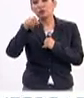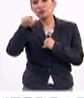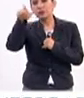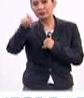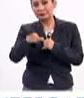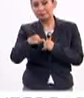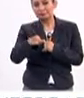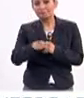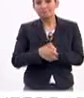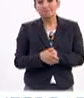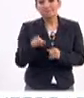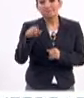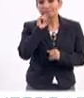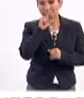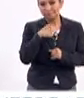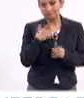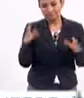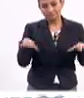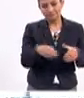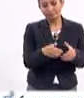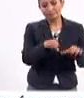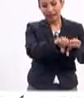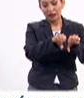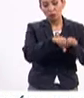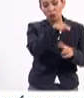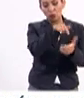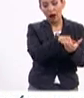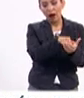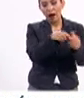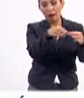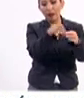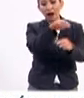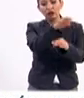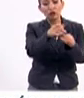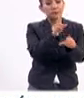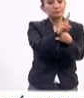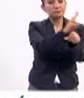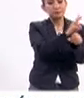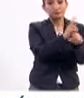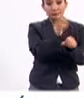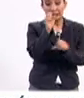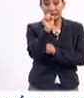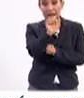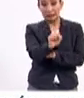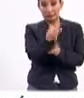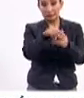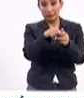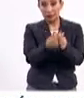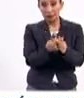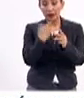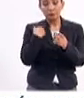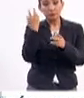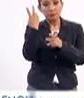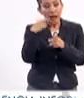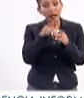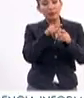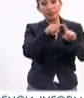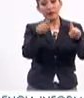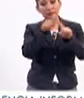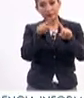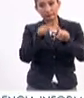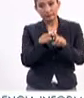culturacomunitaria.gov.mx y también estamos conformando equipos locales para todo el seguimiento. Este sábado arrancamos las misiones por la